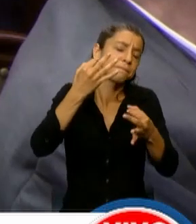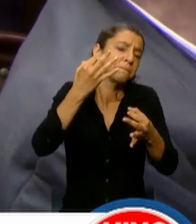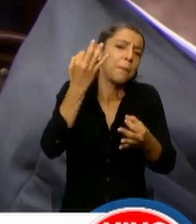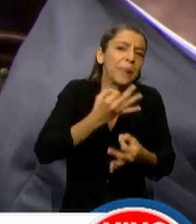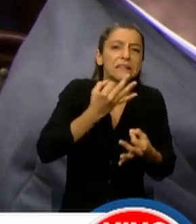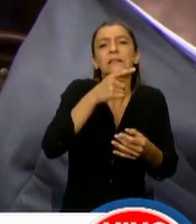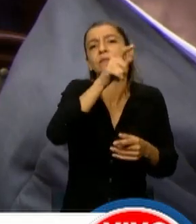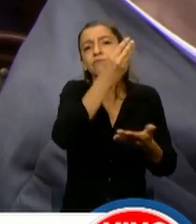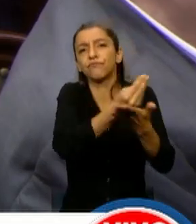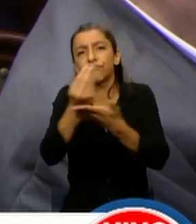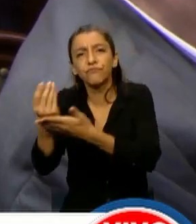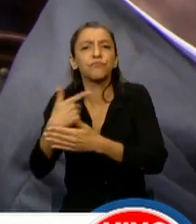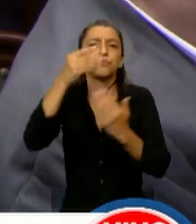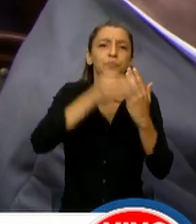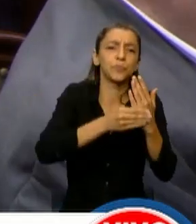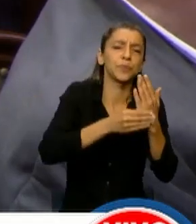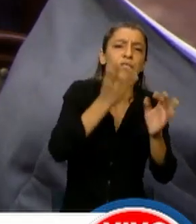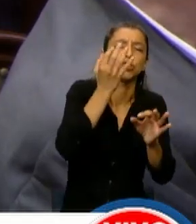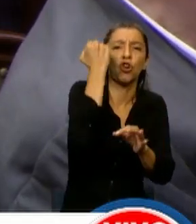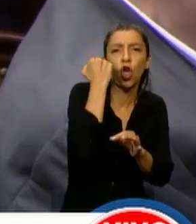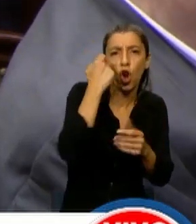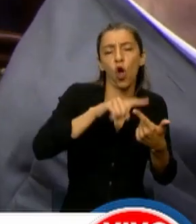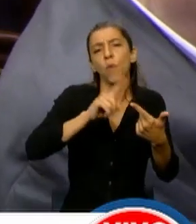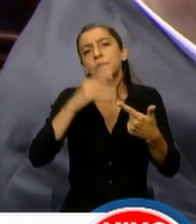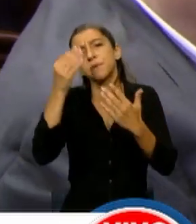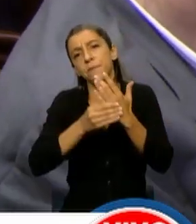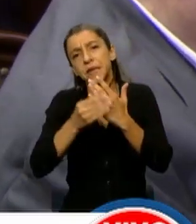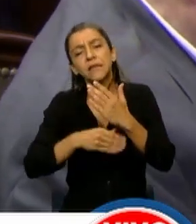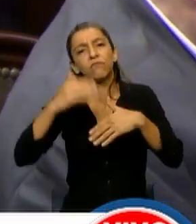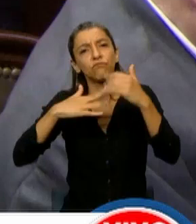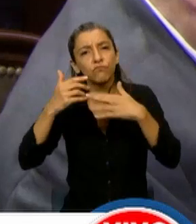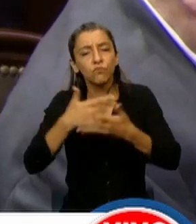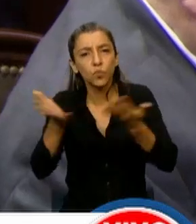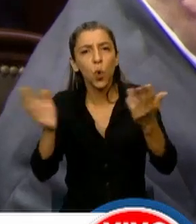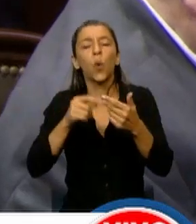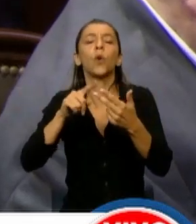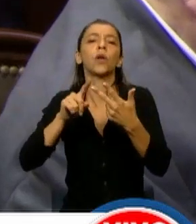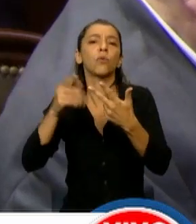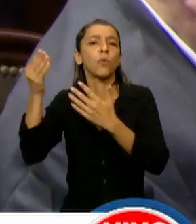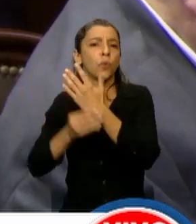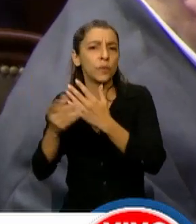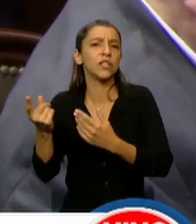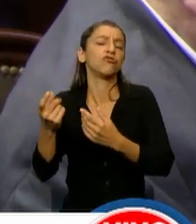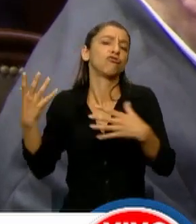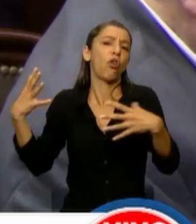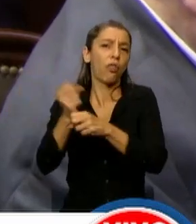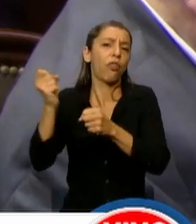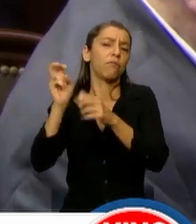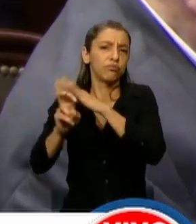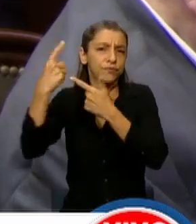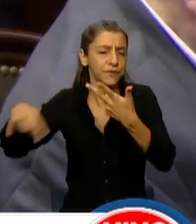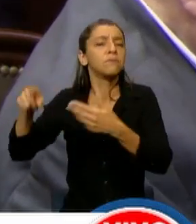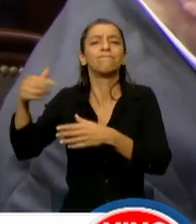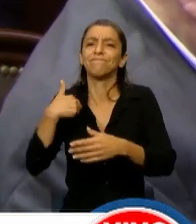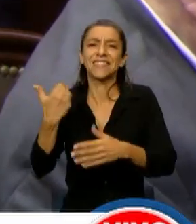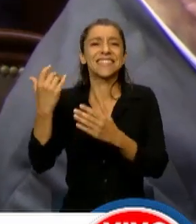destacado la presencia del Ministro de Economía, el Ministro de Obras Públicas, el Ministro de Transporte y secretarios de Estado